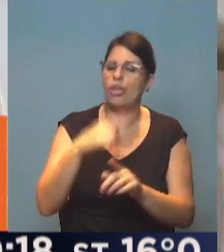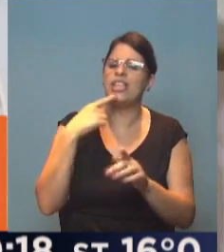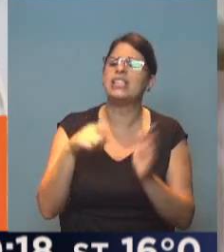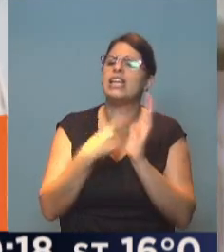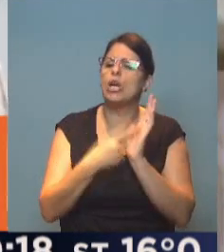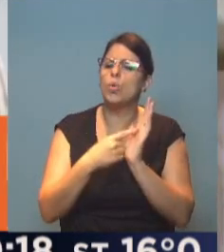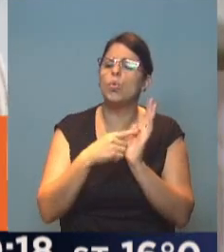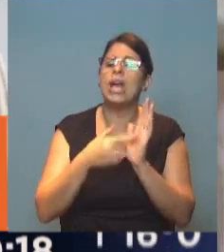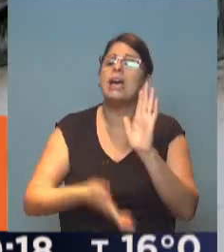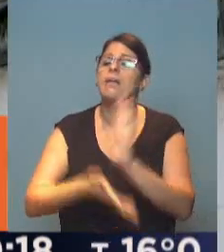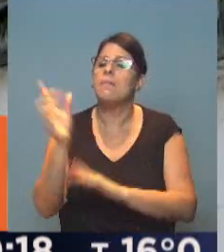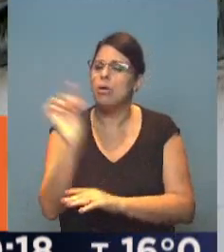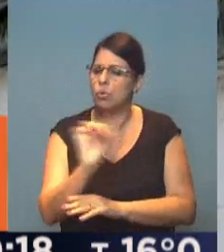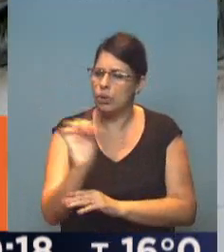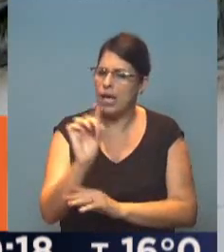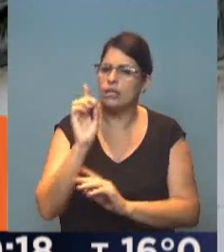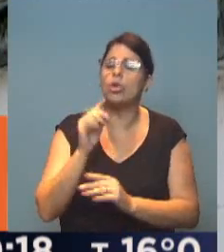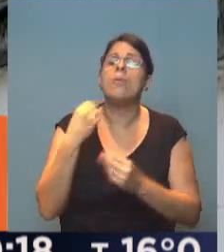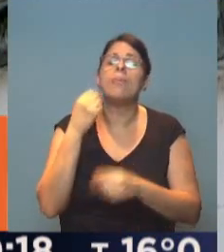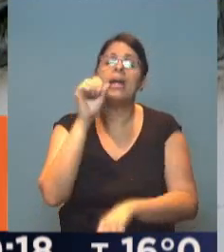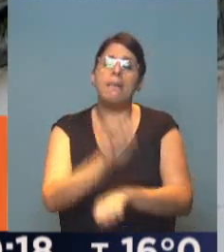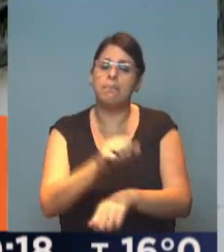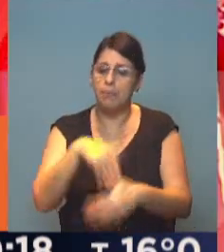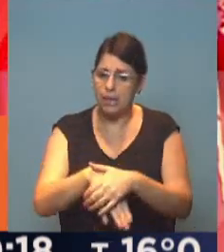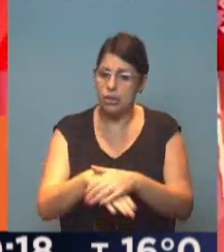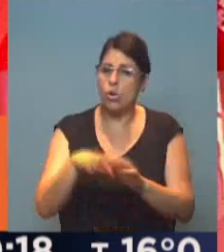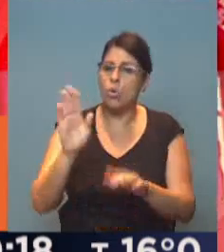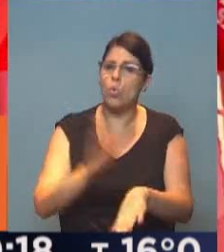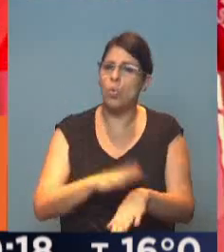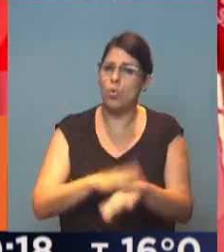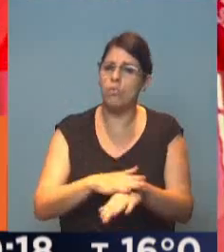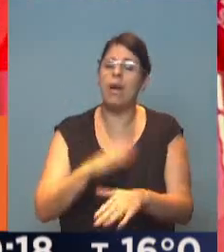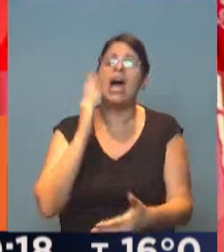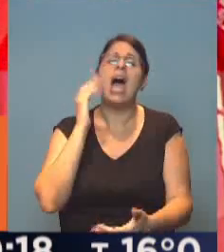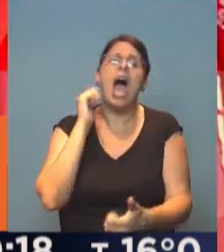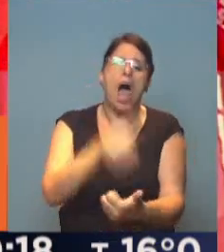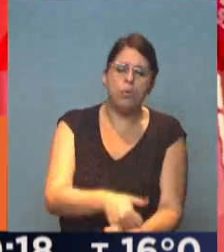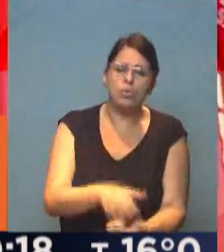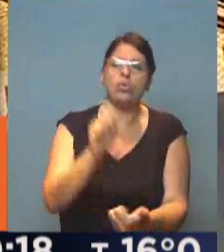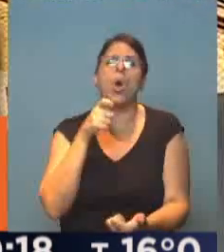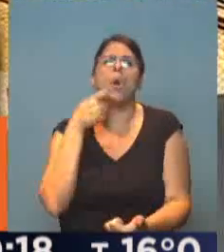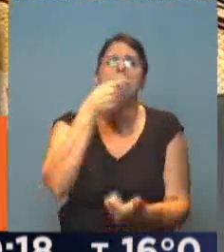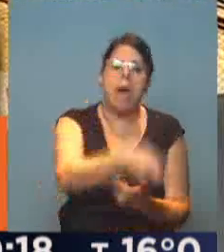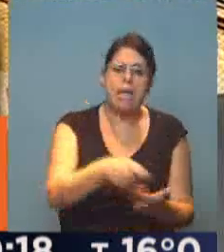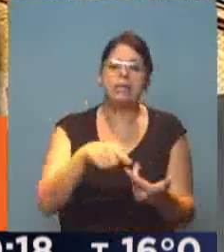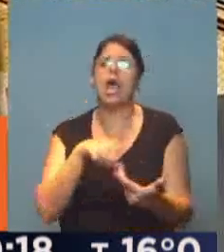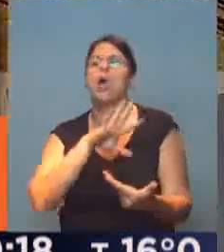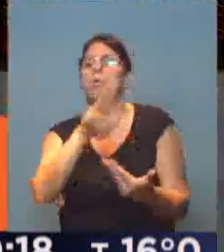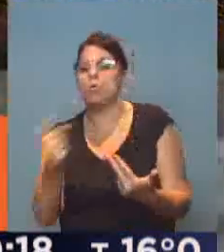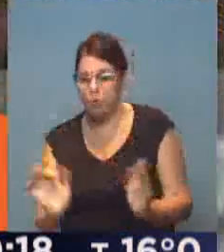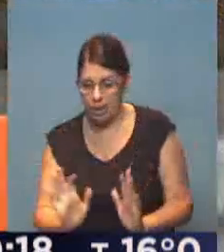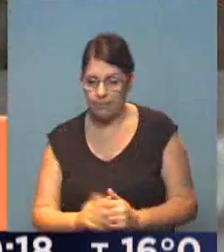las salidas transitorias para detenidos por delitos de índole sexual, homicidios y robo a mano